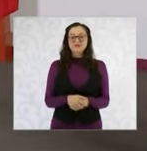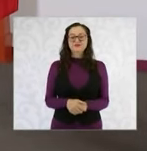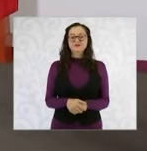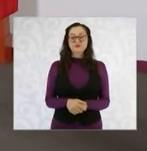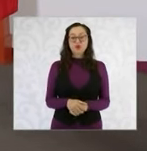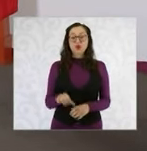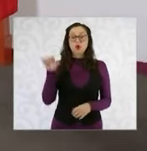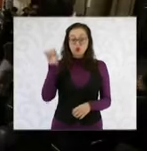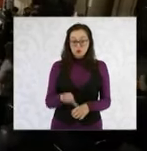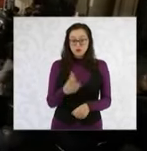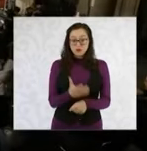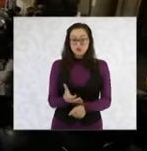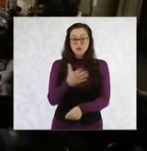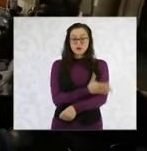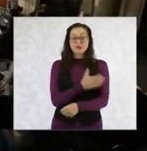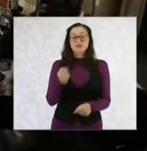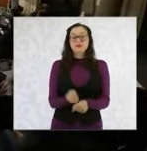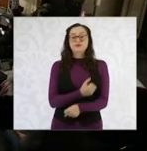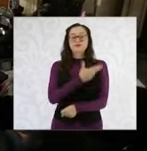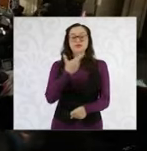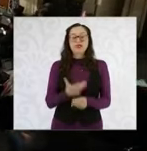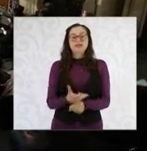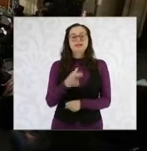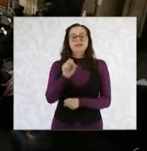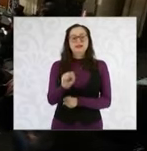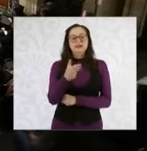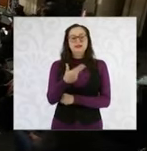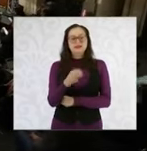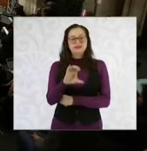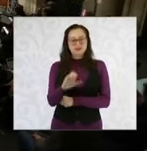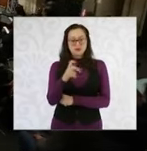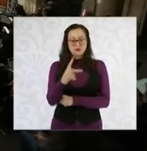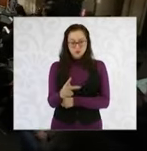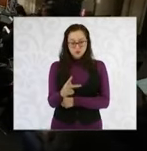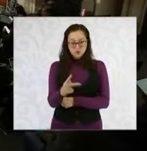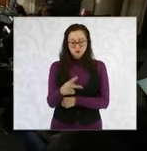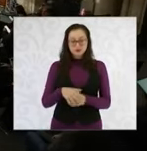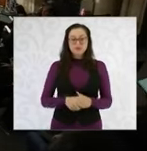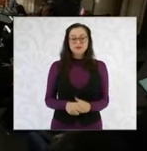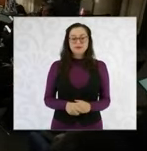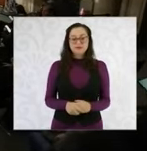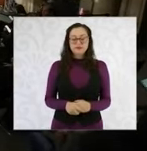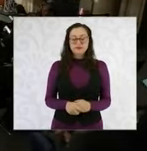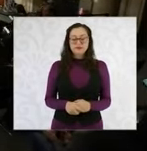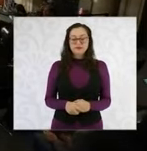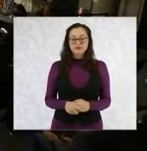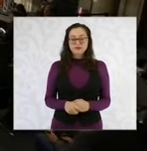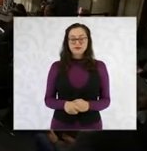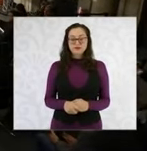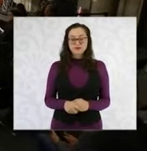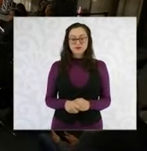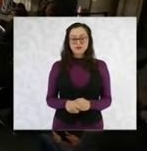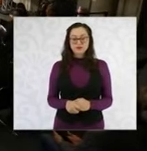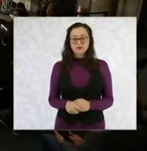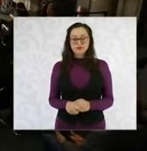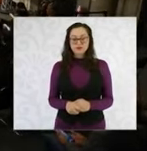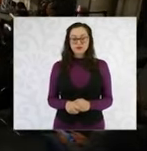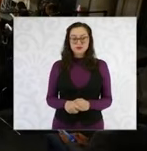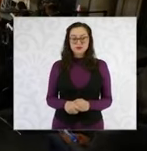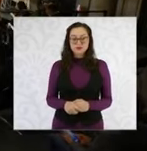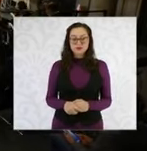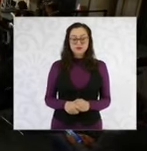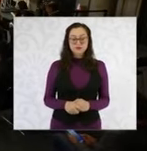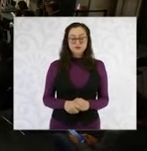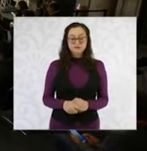los cheros creen que no revisa uno nada que hayan eliminado la transparencia que uno no a checar nada no quiere decir que los